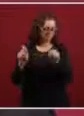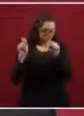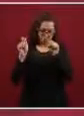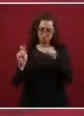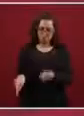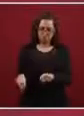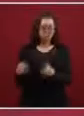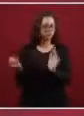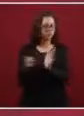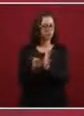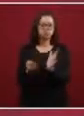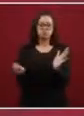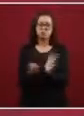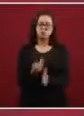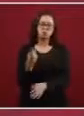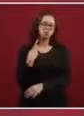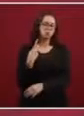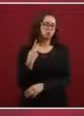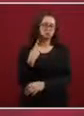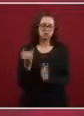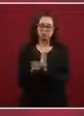política arancelaria,